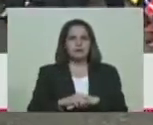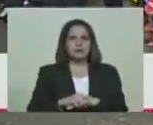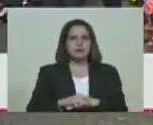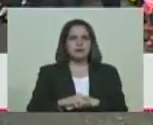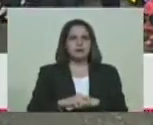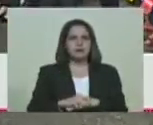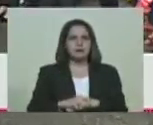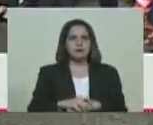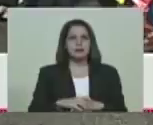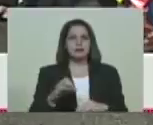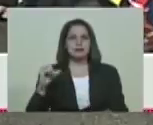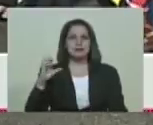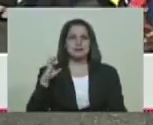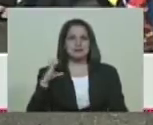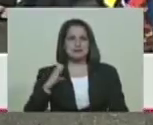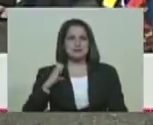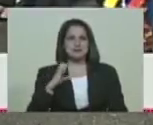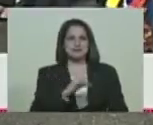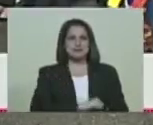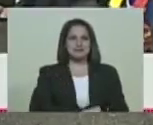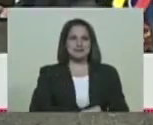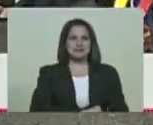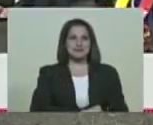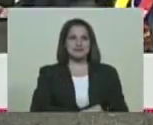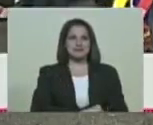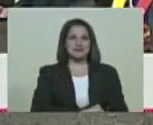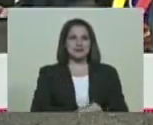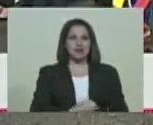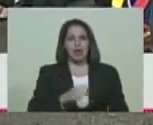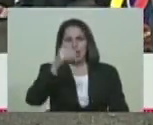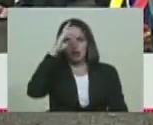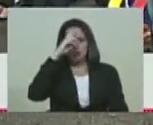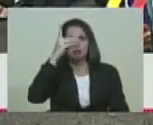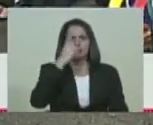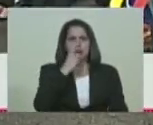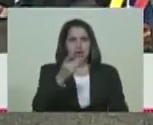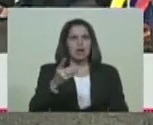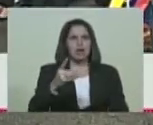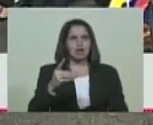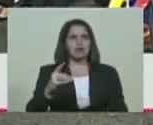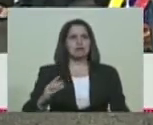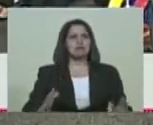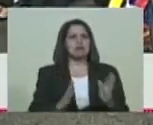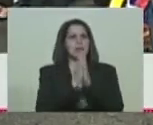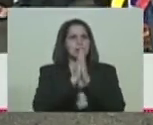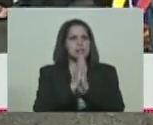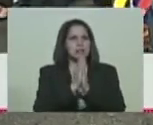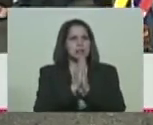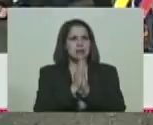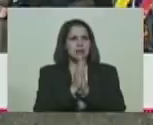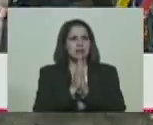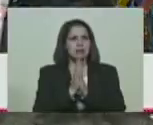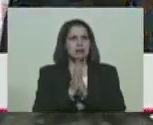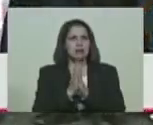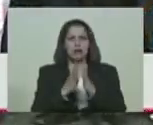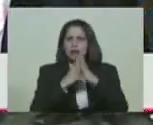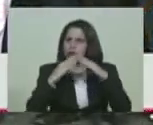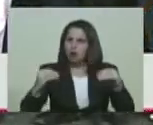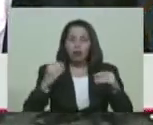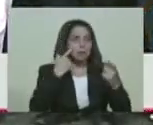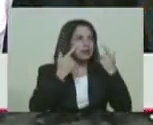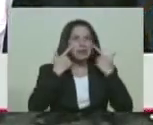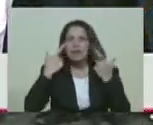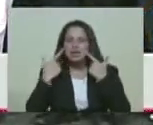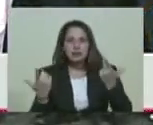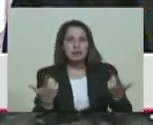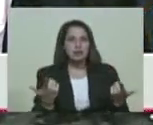a los pueblos de Petrocaribe, a todos, de Dominica, San Vicente, San Kitts, que han estado tan pendientes, Antigua y